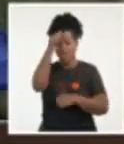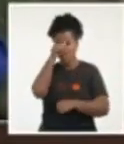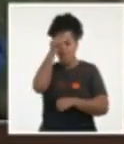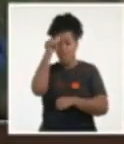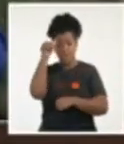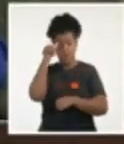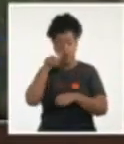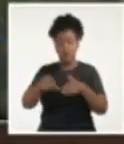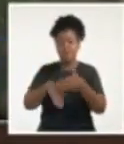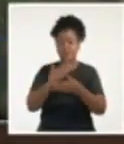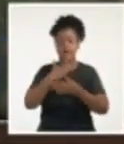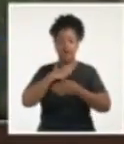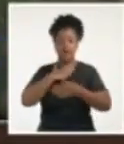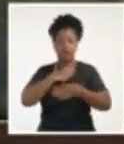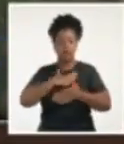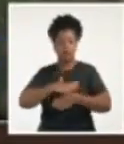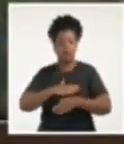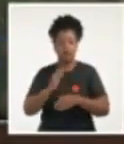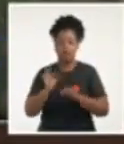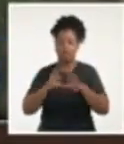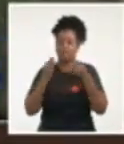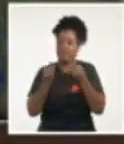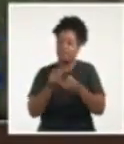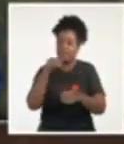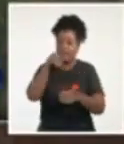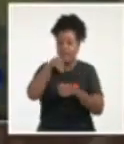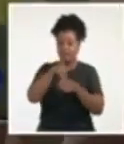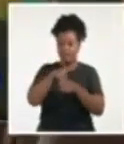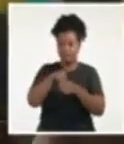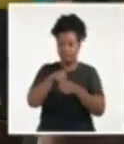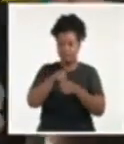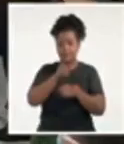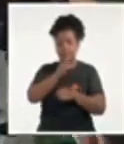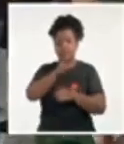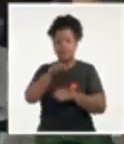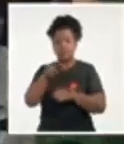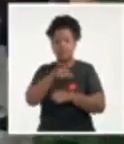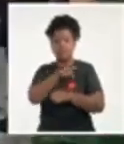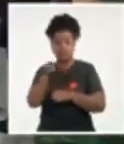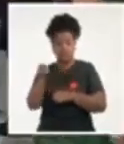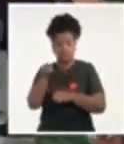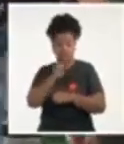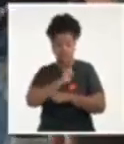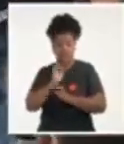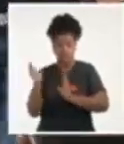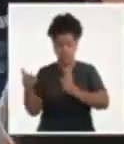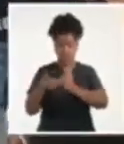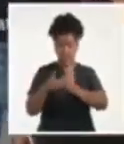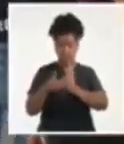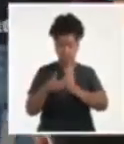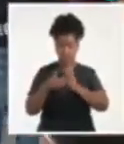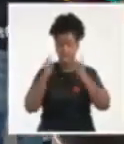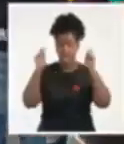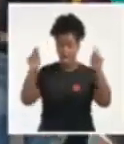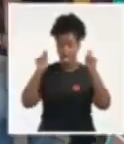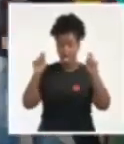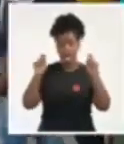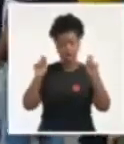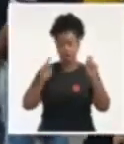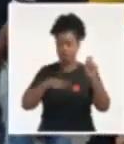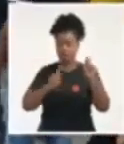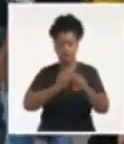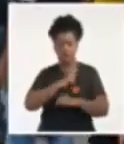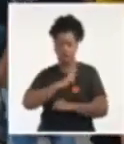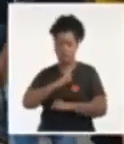de descanso, es el día de compartir en la familia. Quisieron alterar esa tranquilidad. Además, la quisieron alterar en medio de una situación de